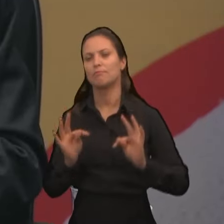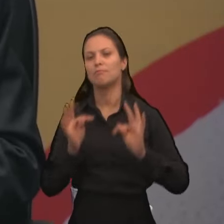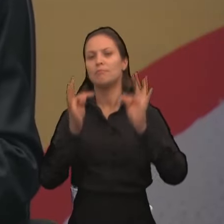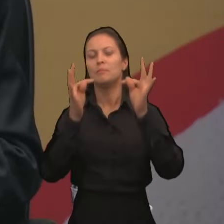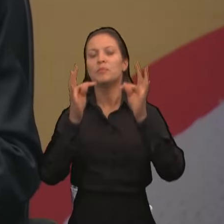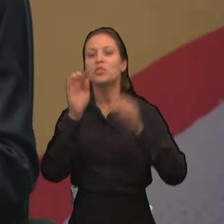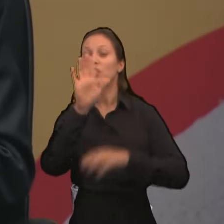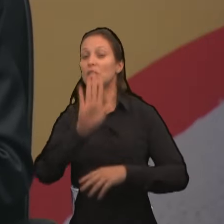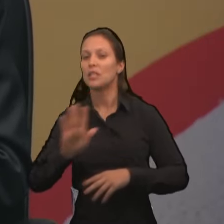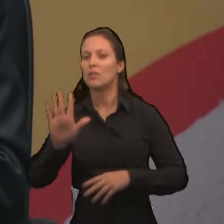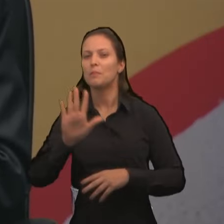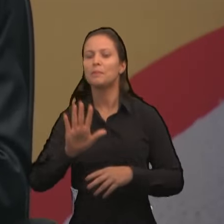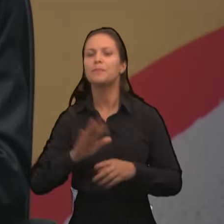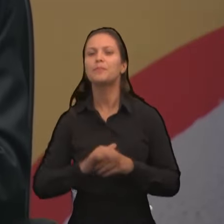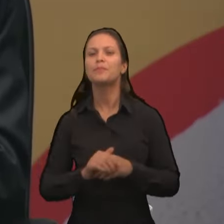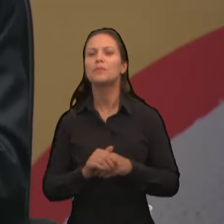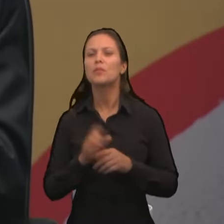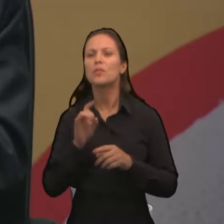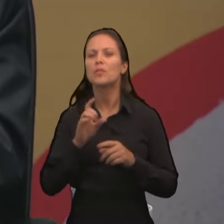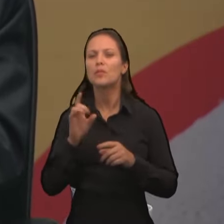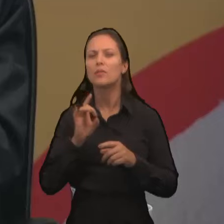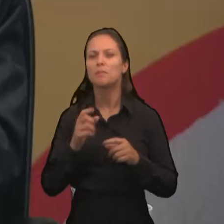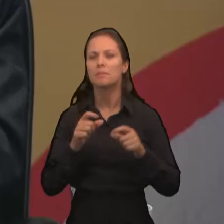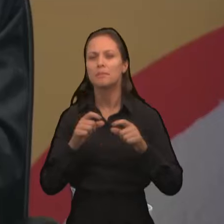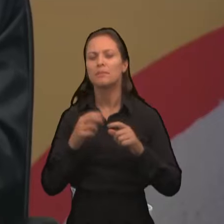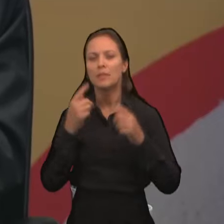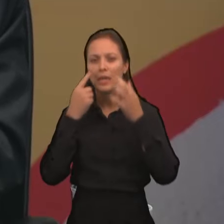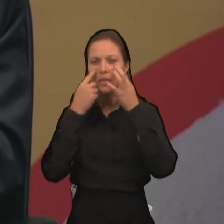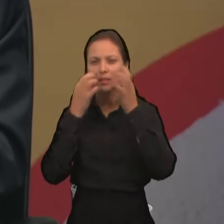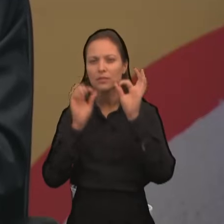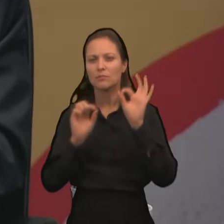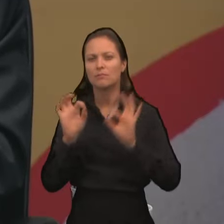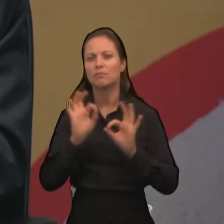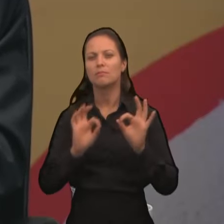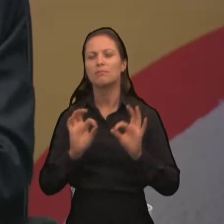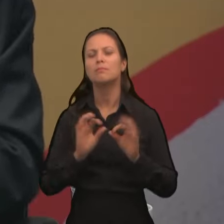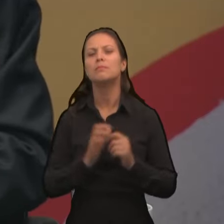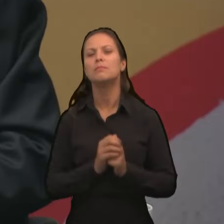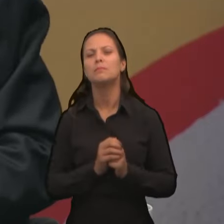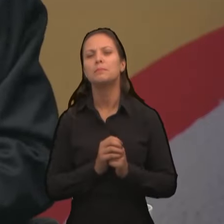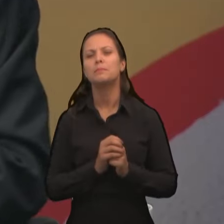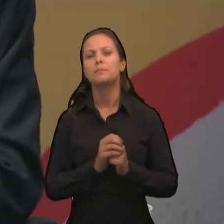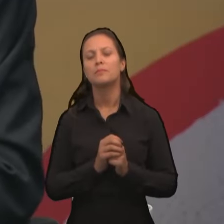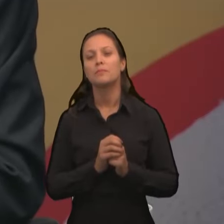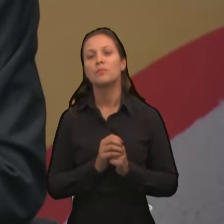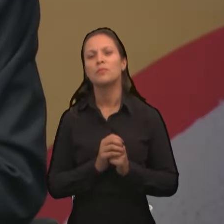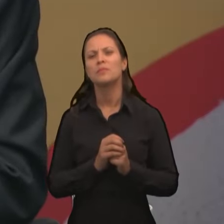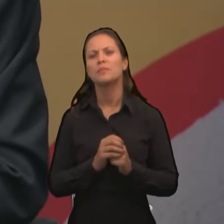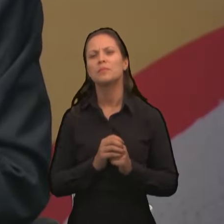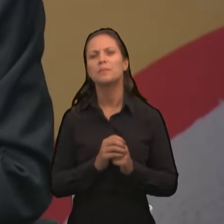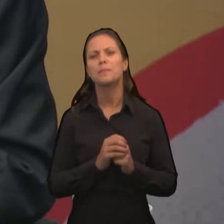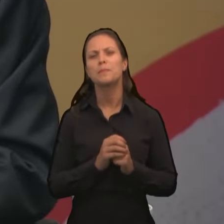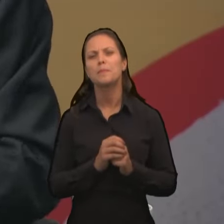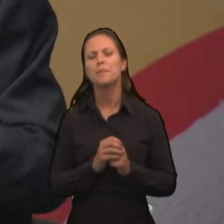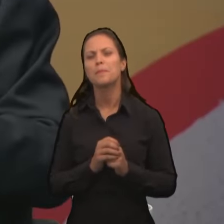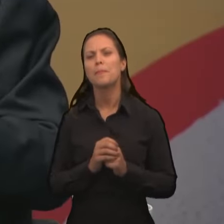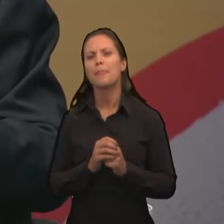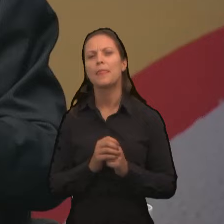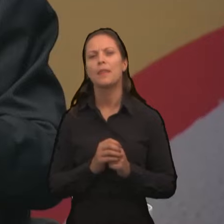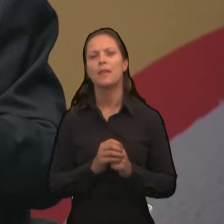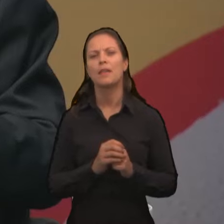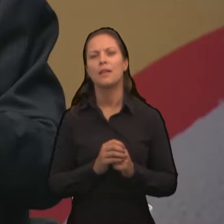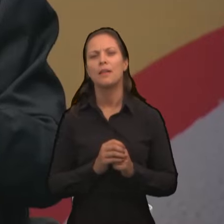la tecnología en general, necesito hacer una observación muy interesante como resultado de un pasaje